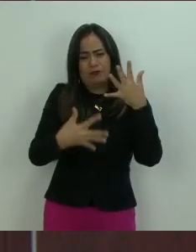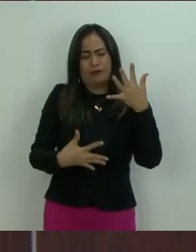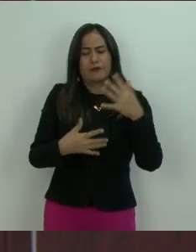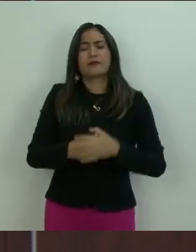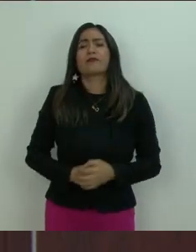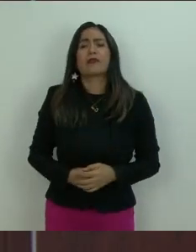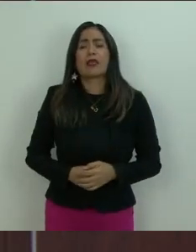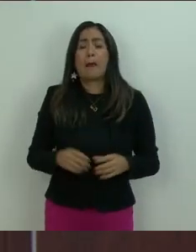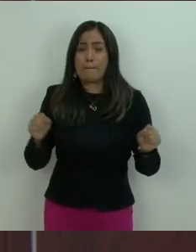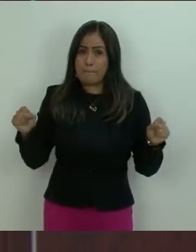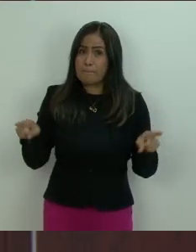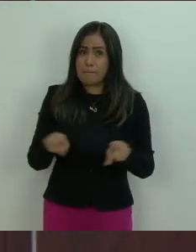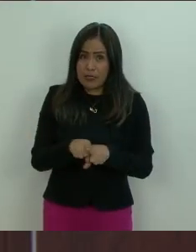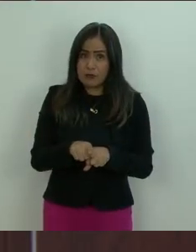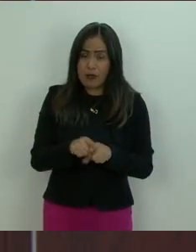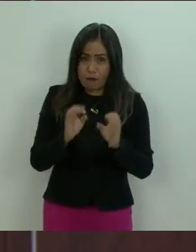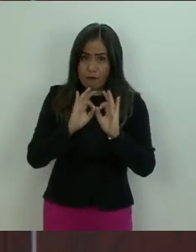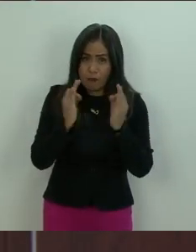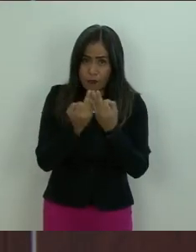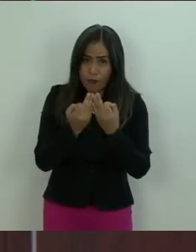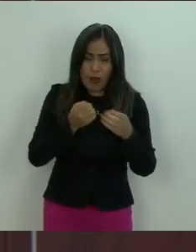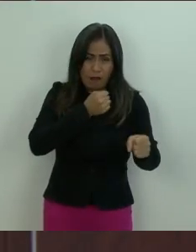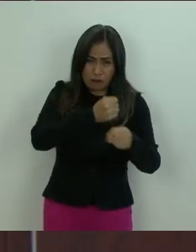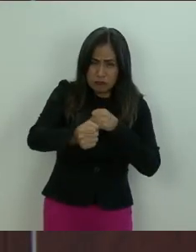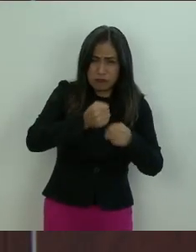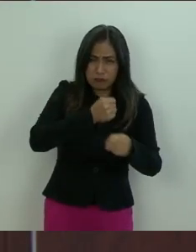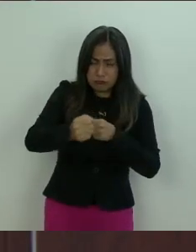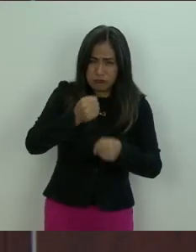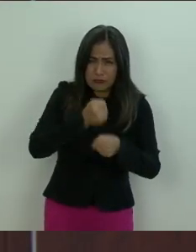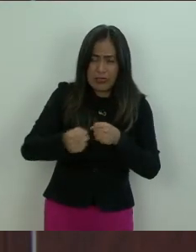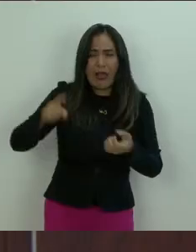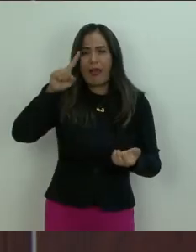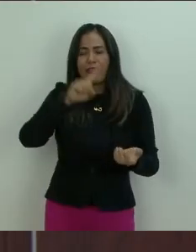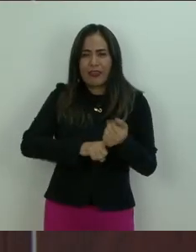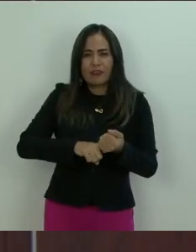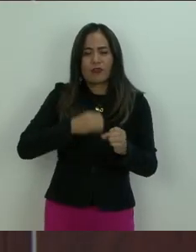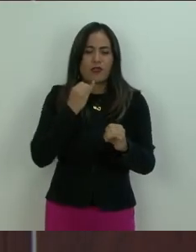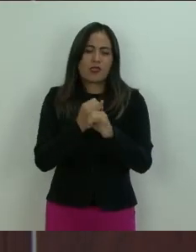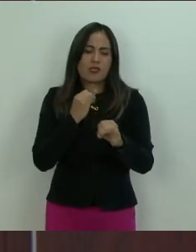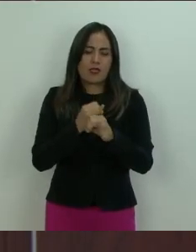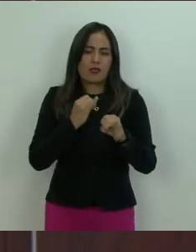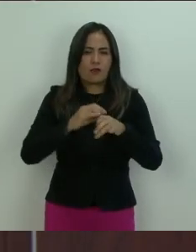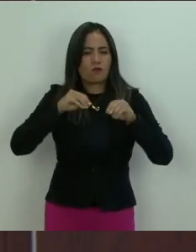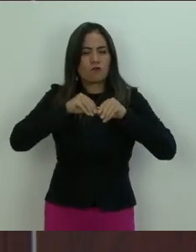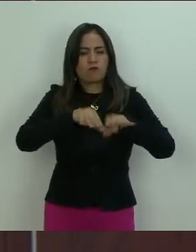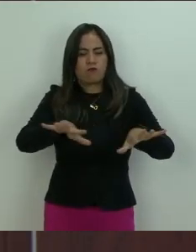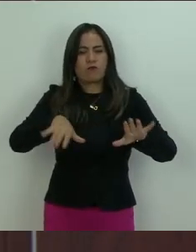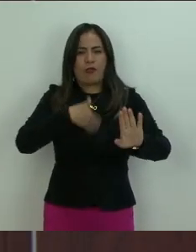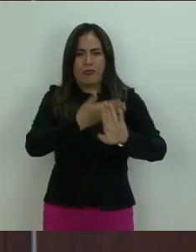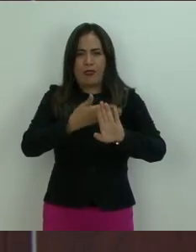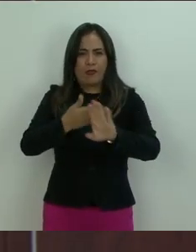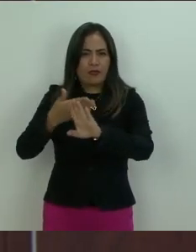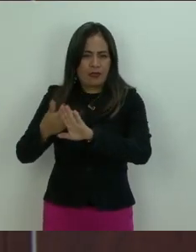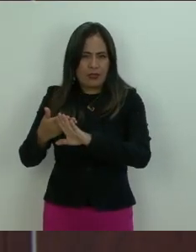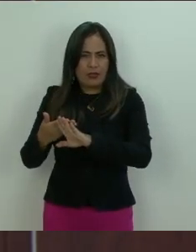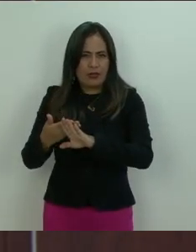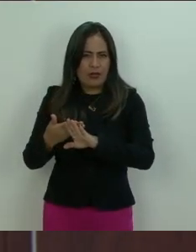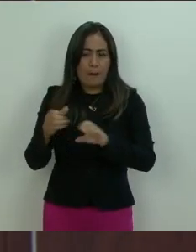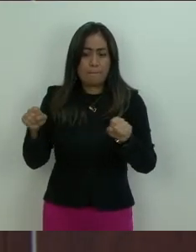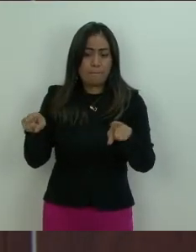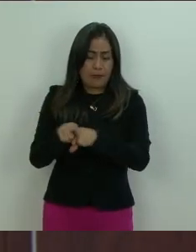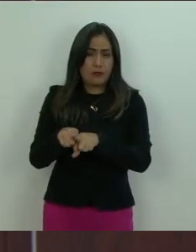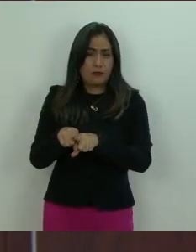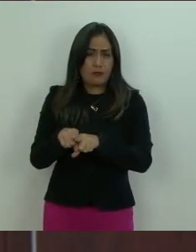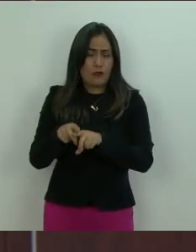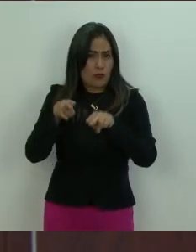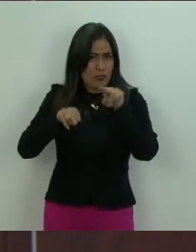la violencia política que en redes se puede dar a nivel urbano que la violencia